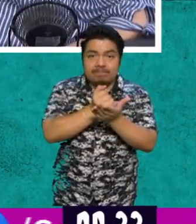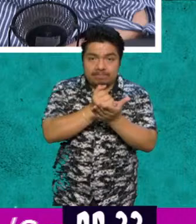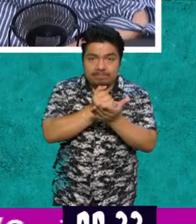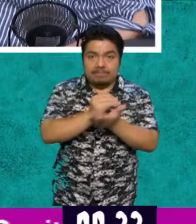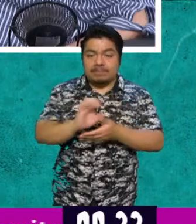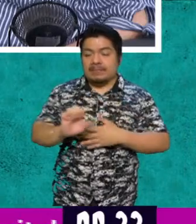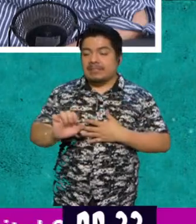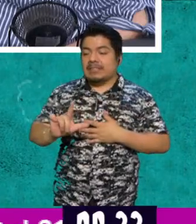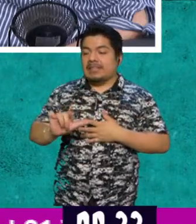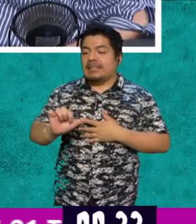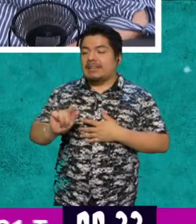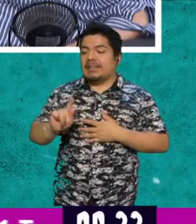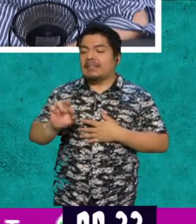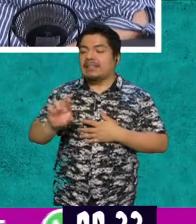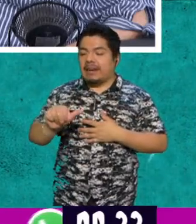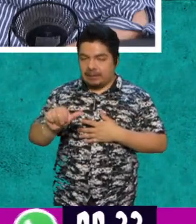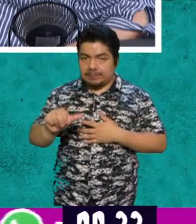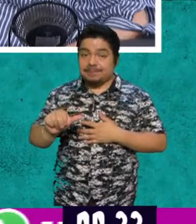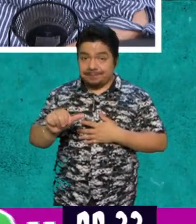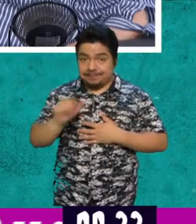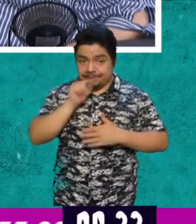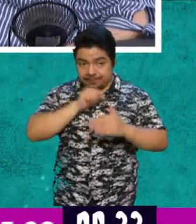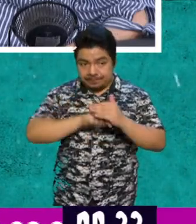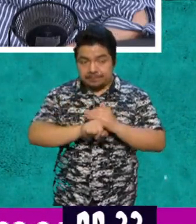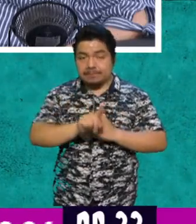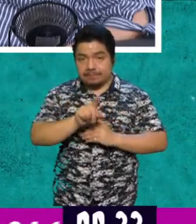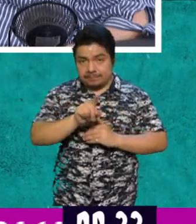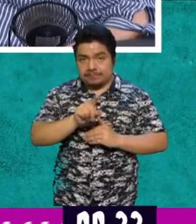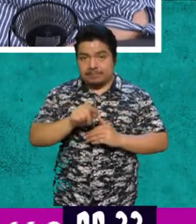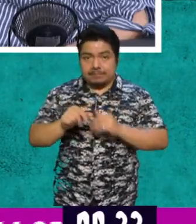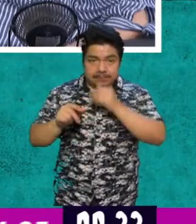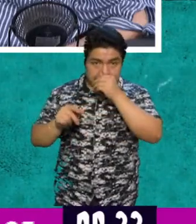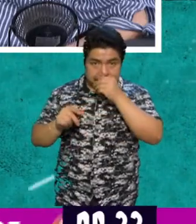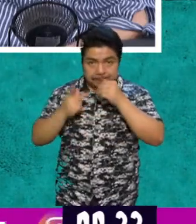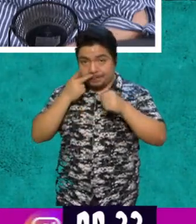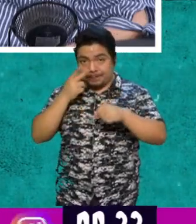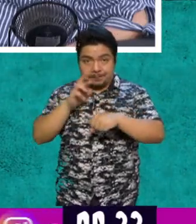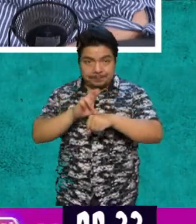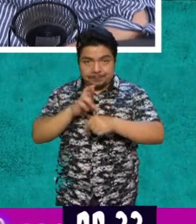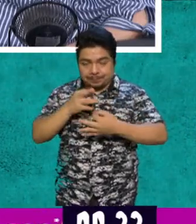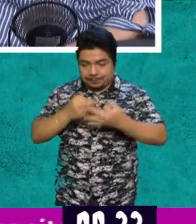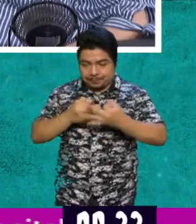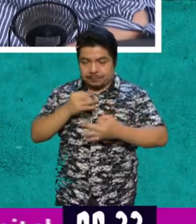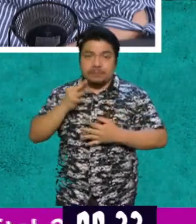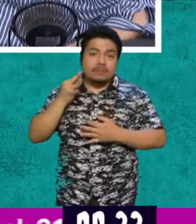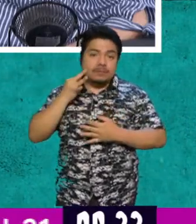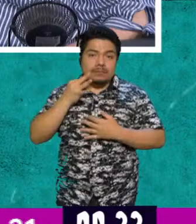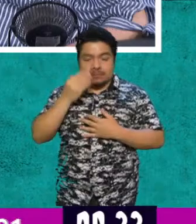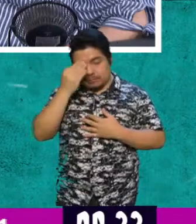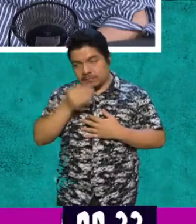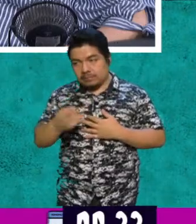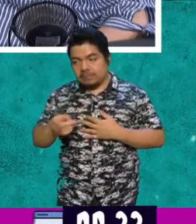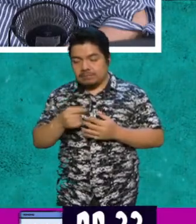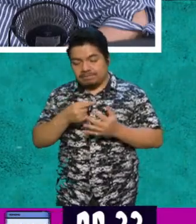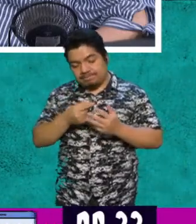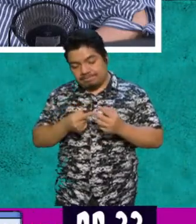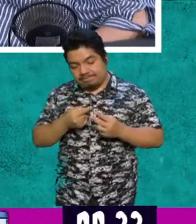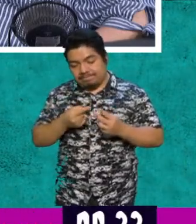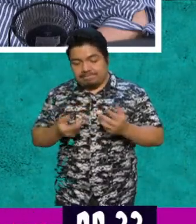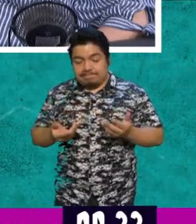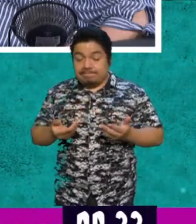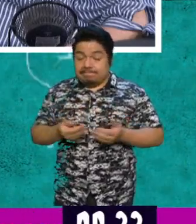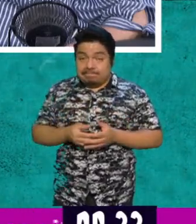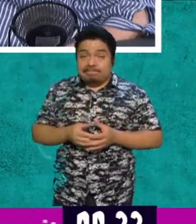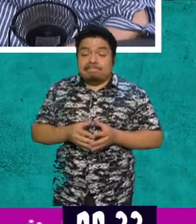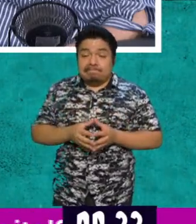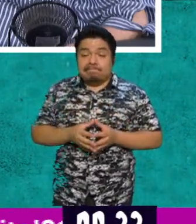¿no? Esta es una denuncia de la Procuraduría Fiscal. Lo mismo, ¿no? Sí. Encontramos también este